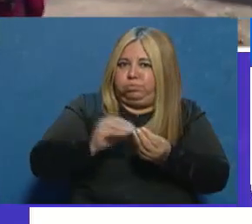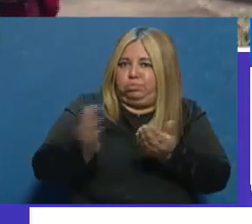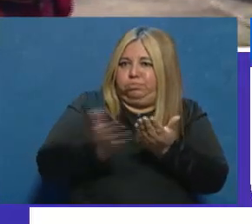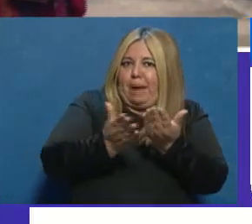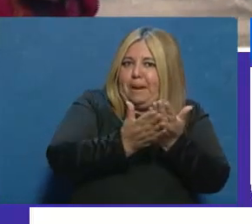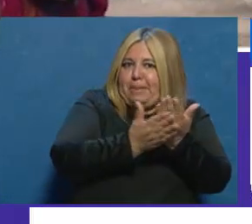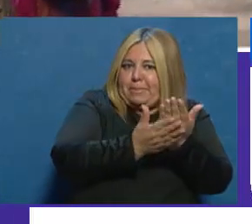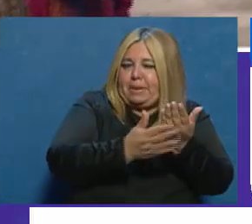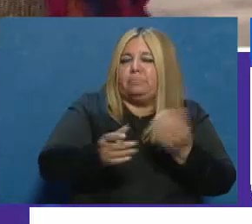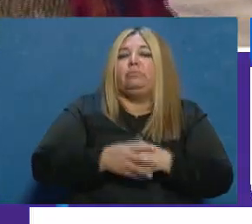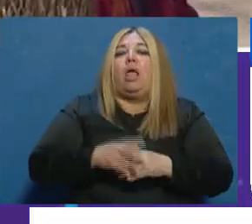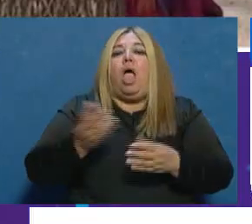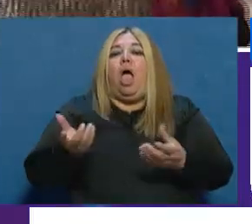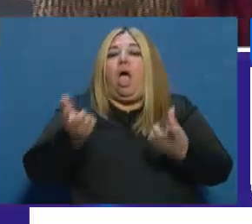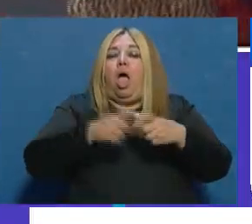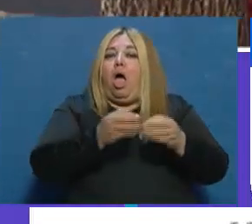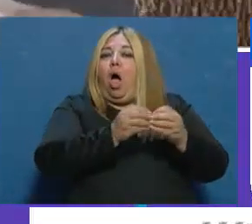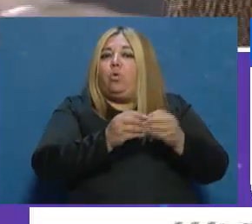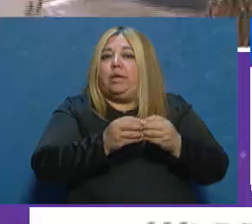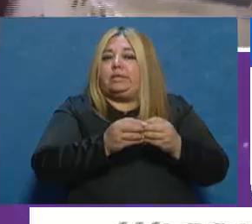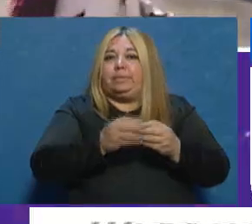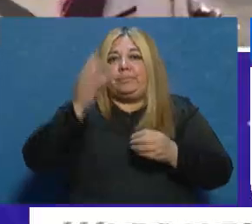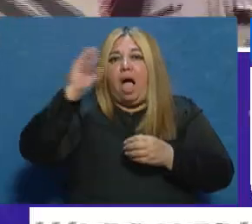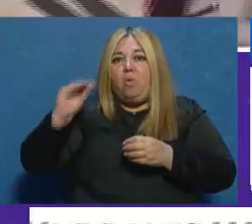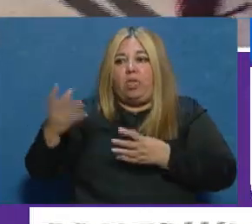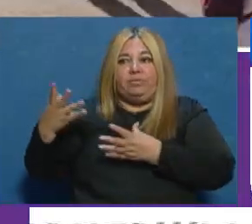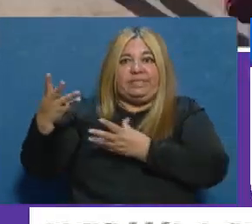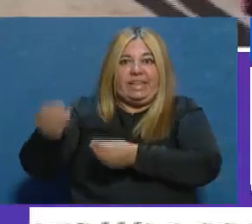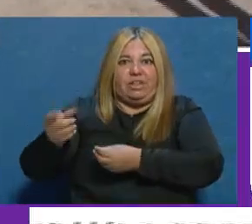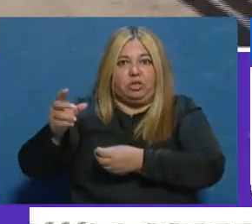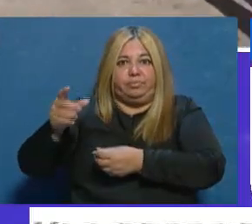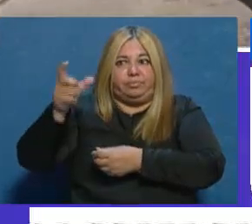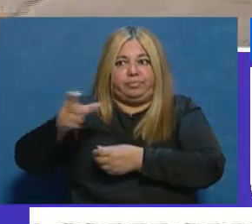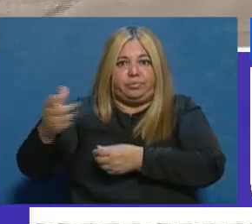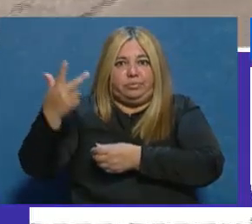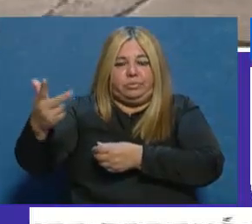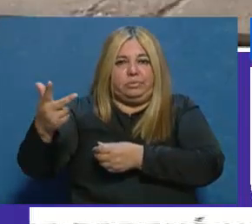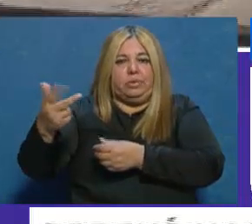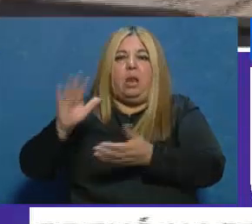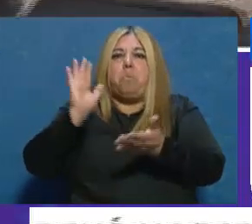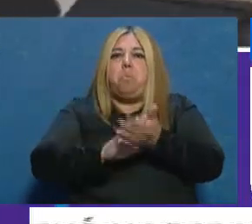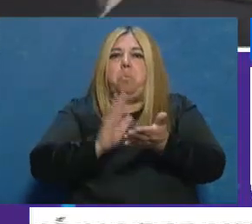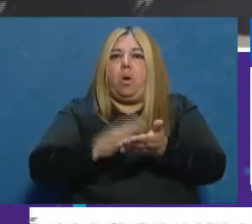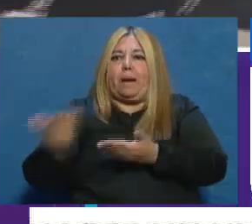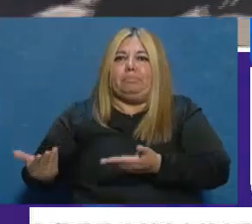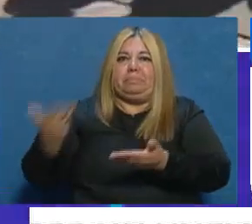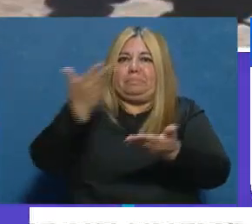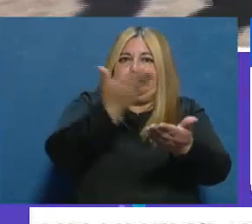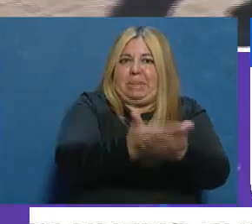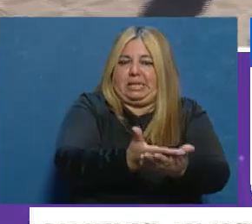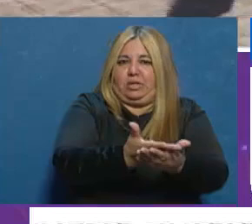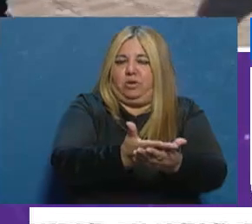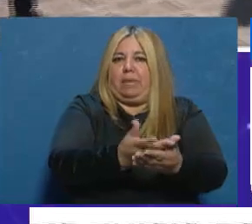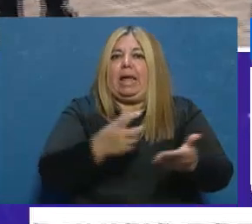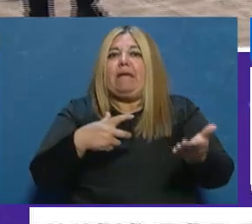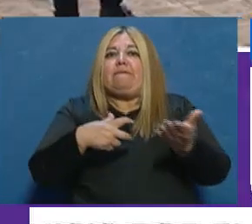prisión preventiva, la defensa de los acusados presentó una serie de pruebas que hizo que el propio